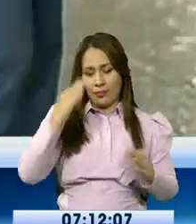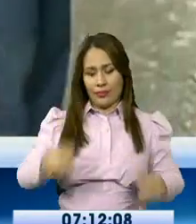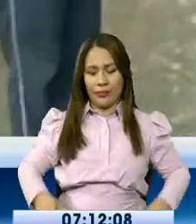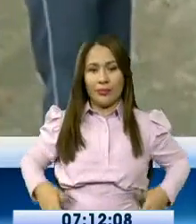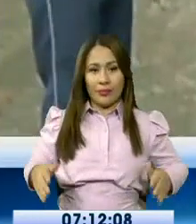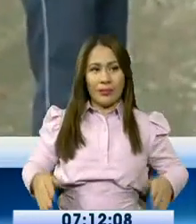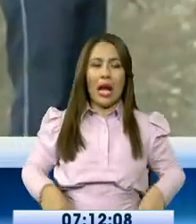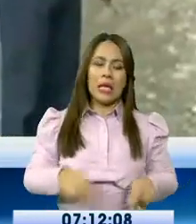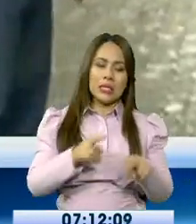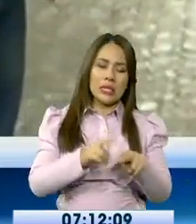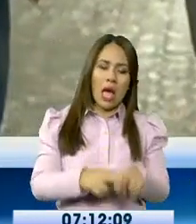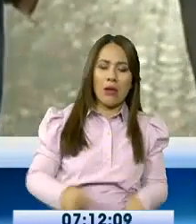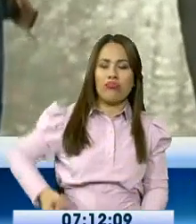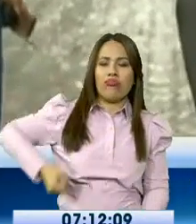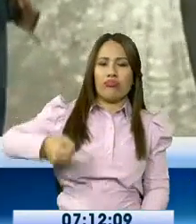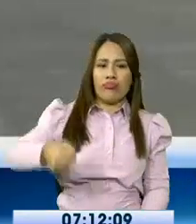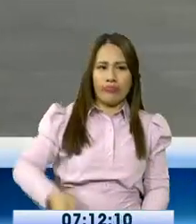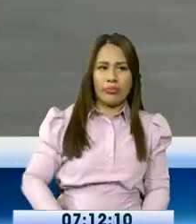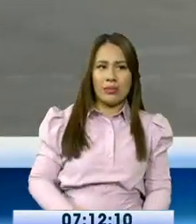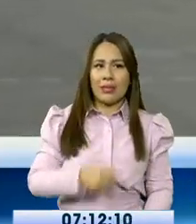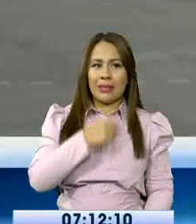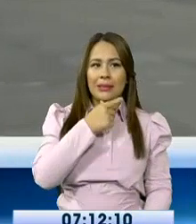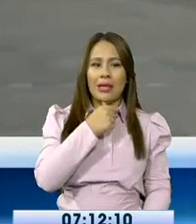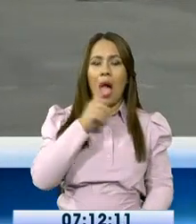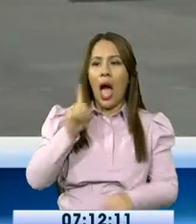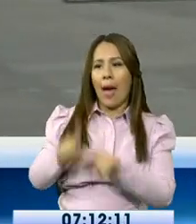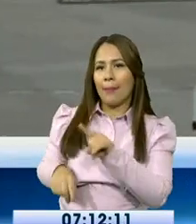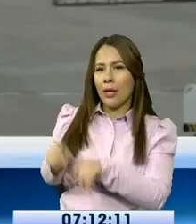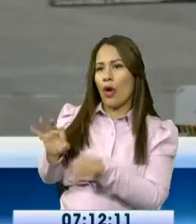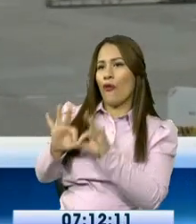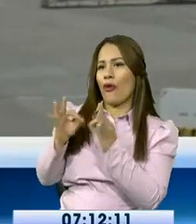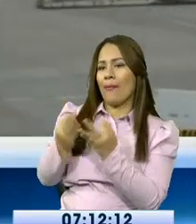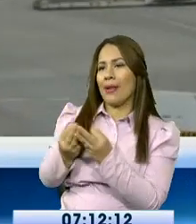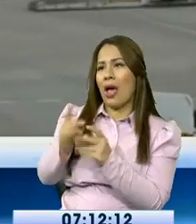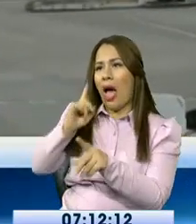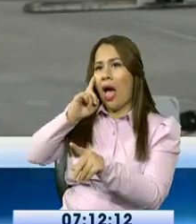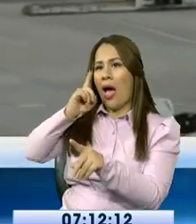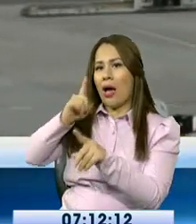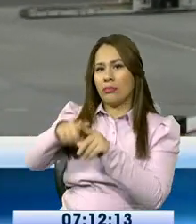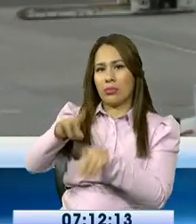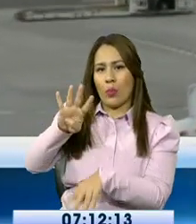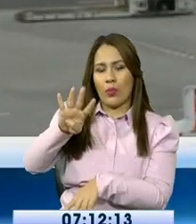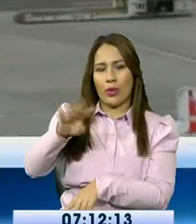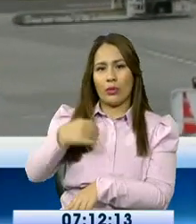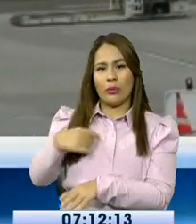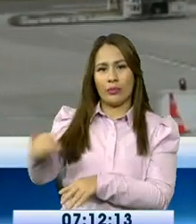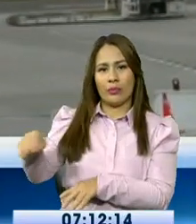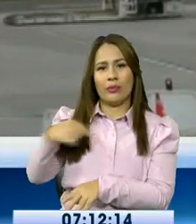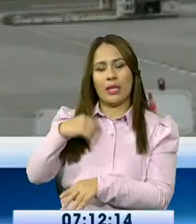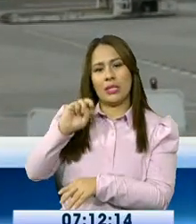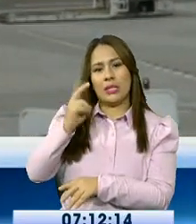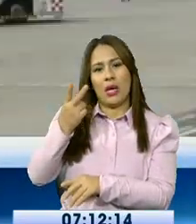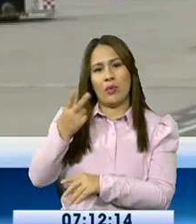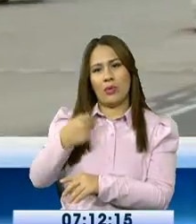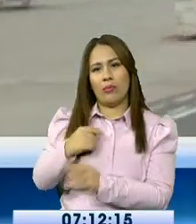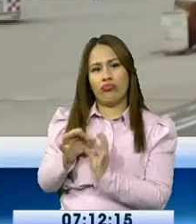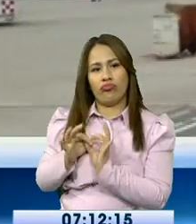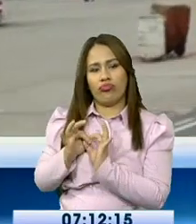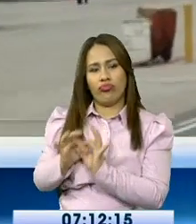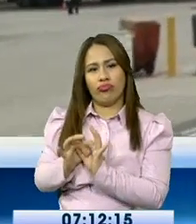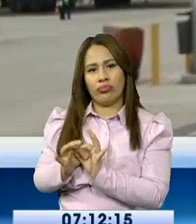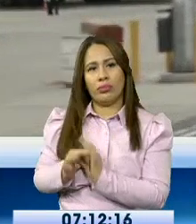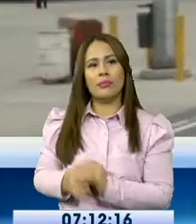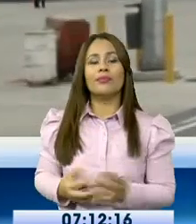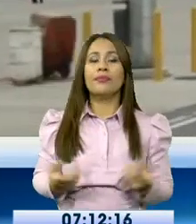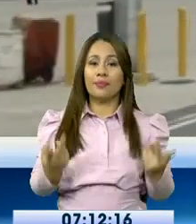con discapacidad, para pasajeros o sus familiares de cuarto grado de consanguinidad y segundo grado de afinidad,